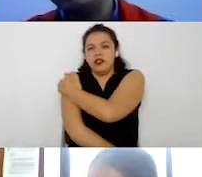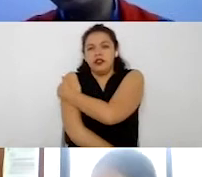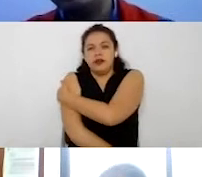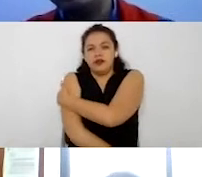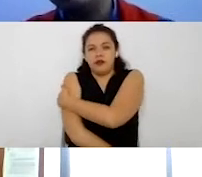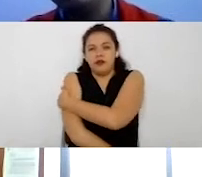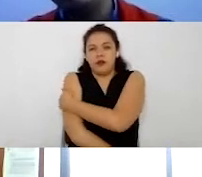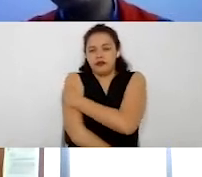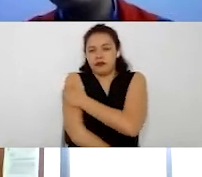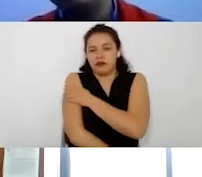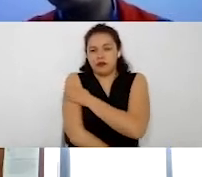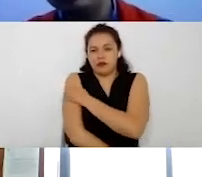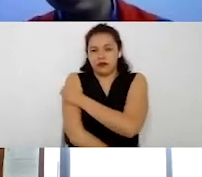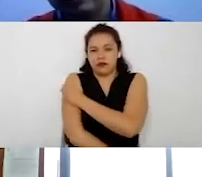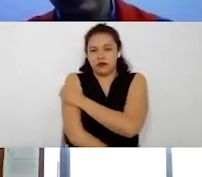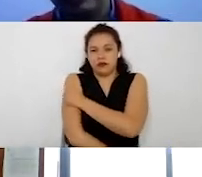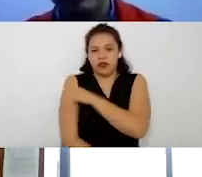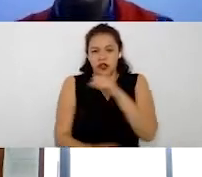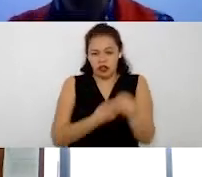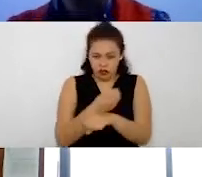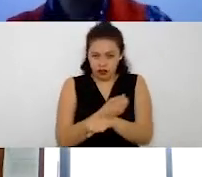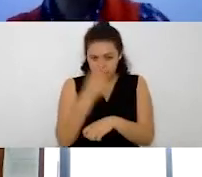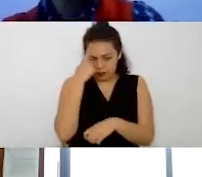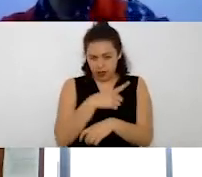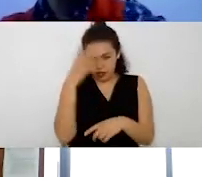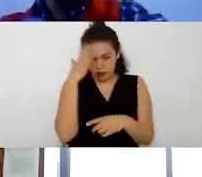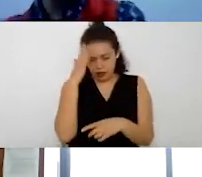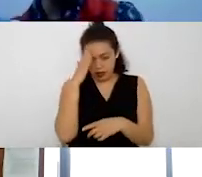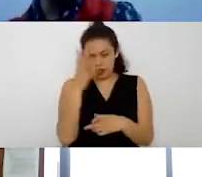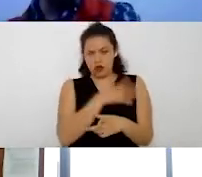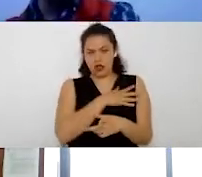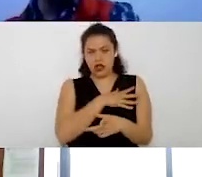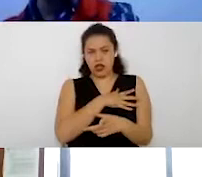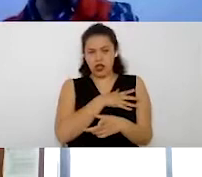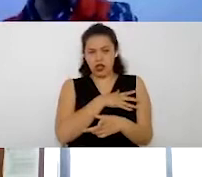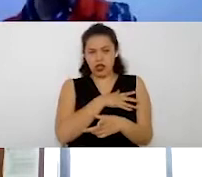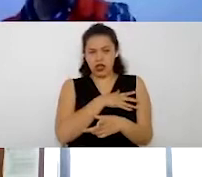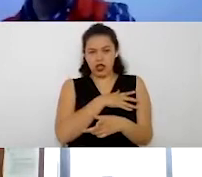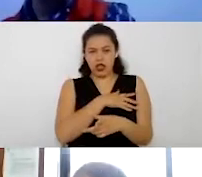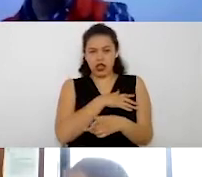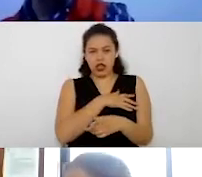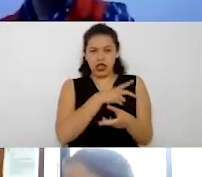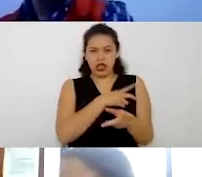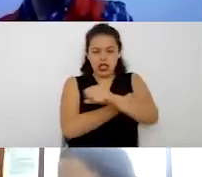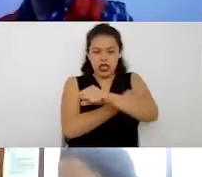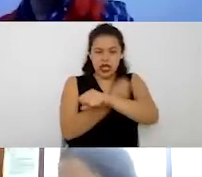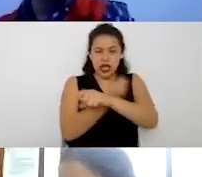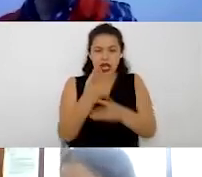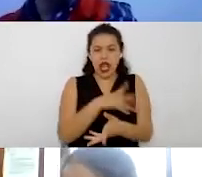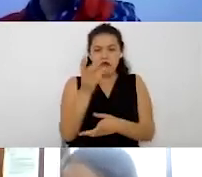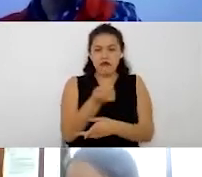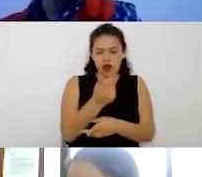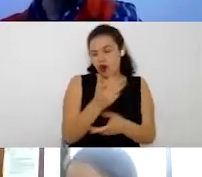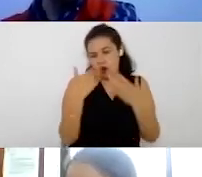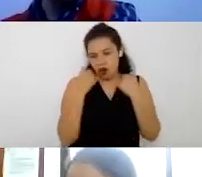una hemorragia tipo capilar, el fluido sanguíneo es nulo o poco, ¿ok? Que podría ser cuando